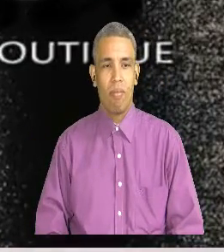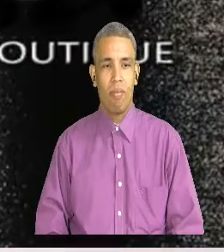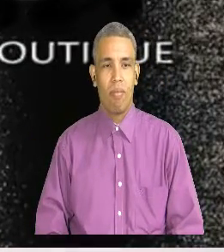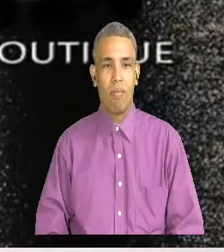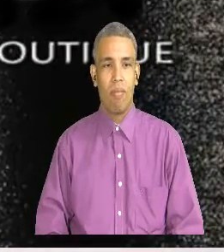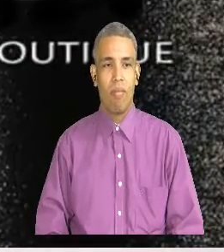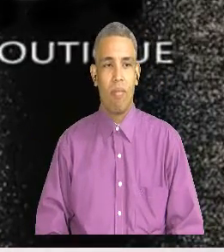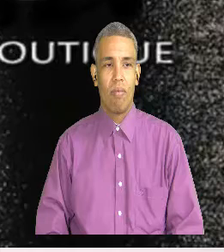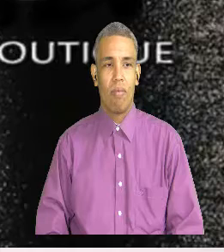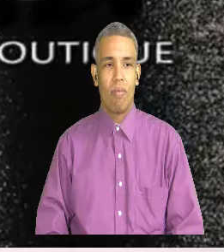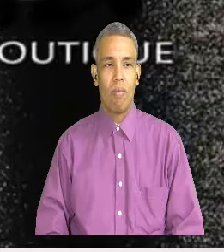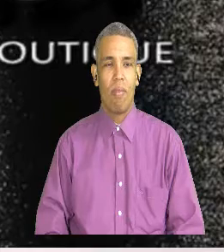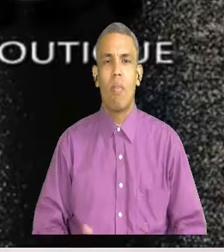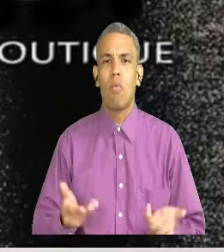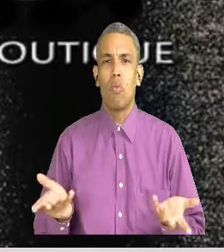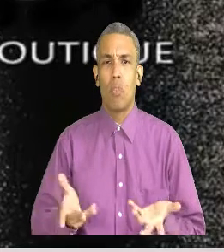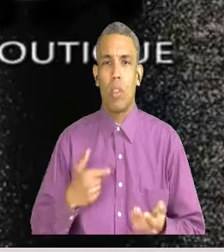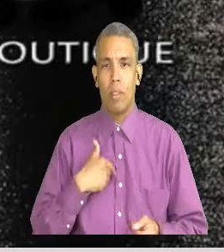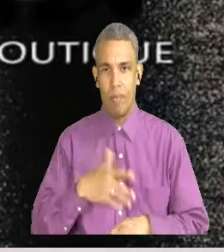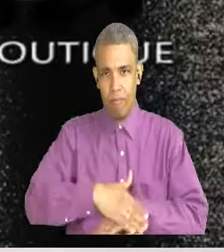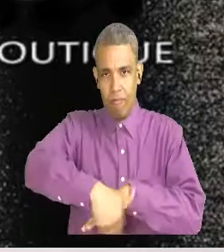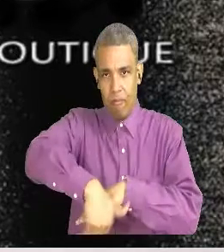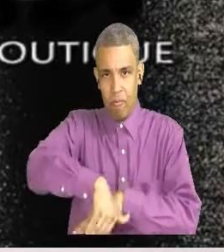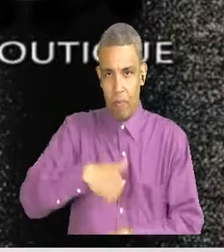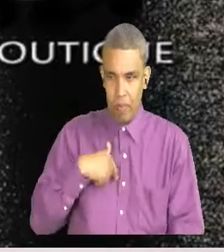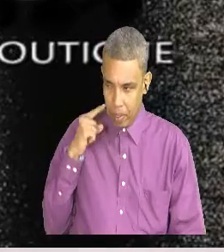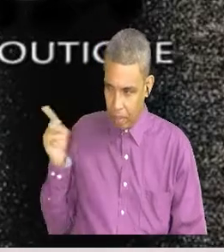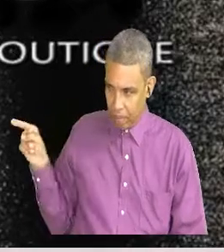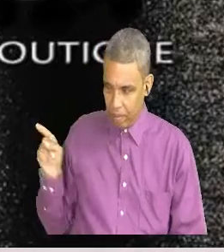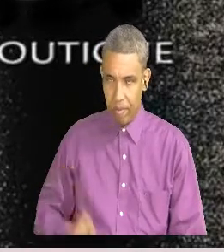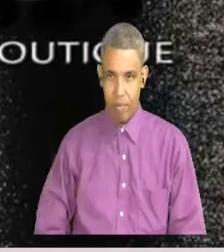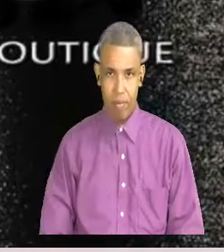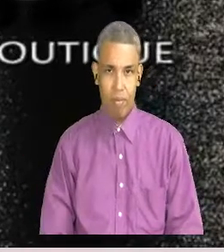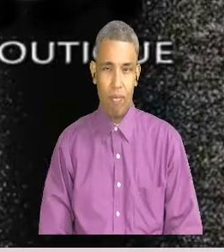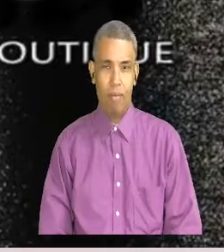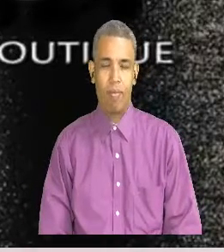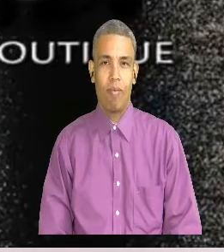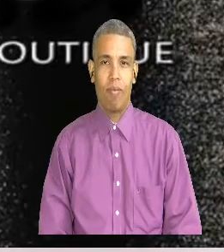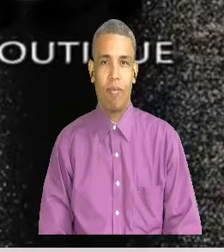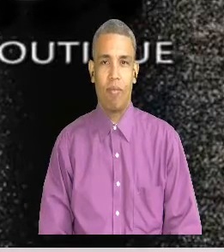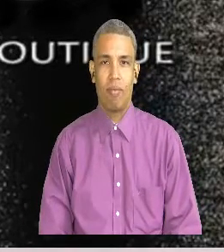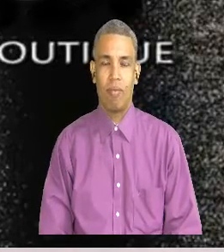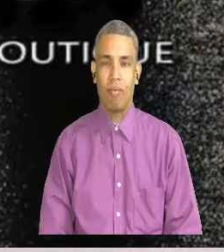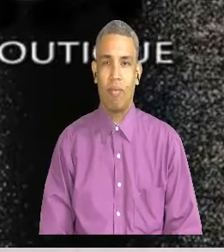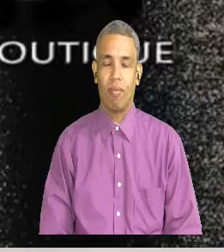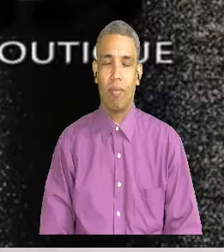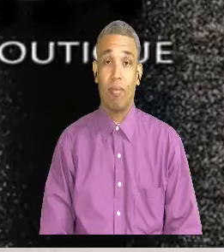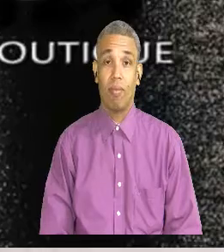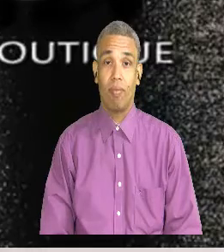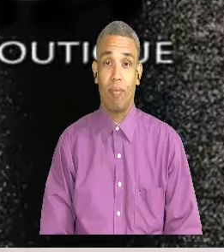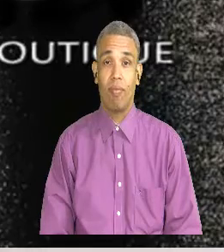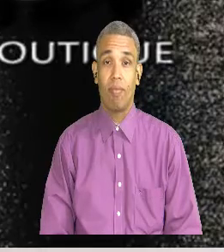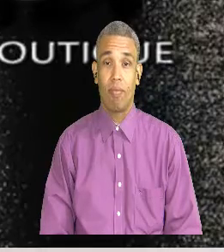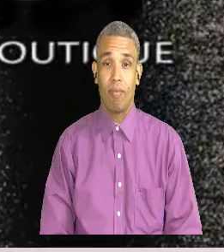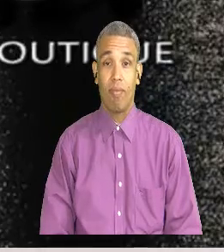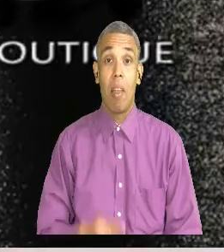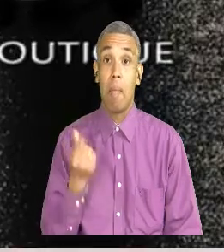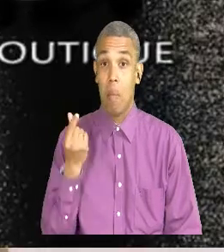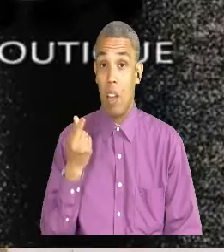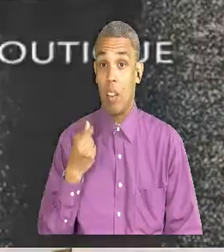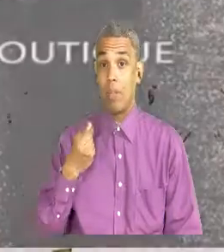calle 49, número 1827, zona rosa, para que ustedes vayan y se deleiten allá con su buen gusto y el buen bolsillito, así